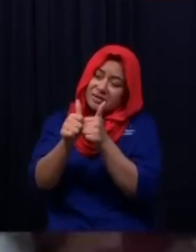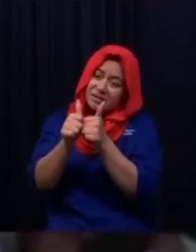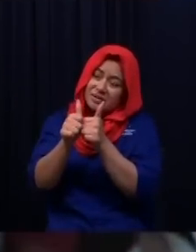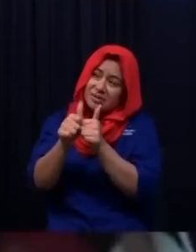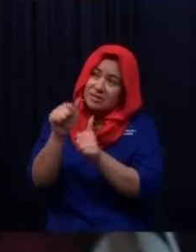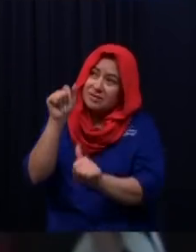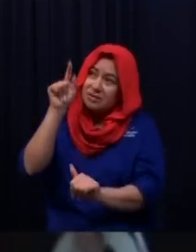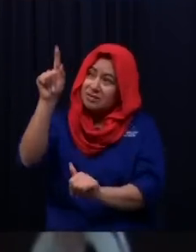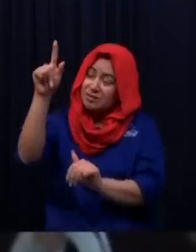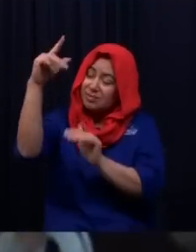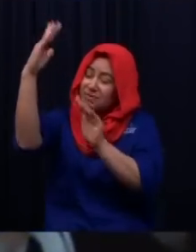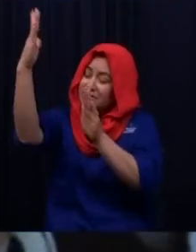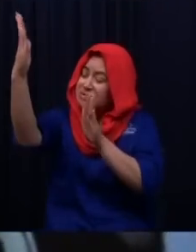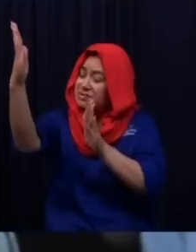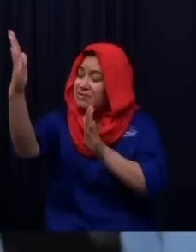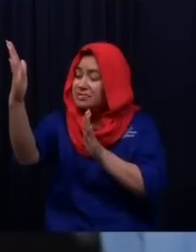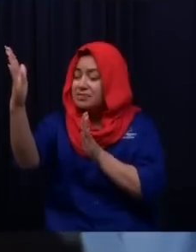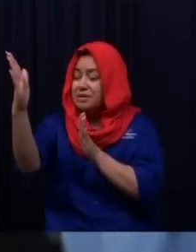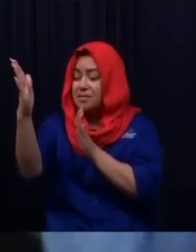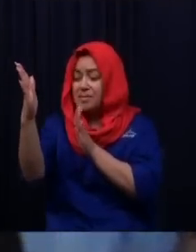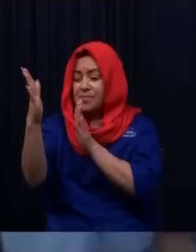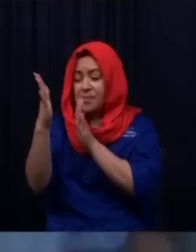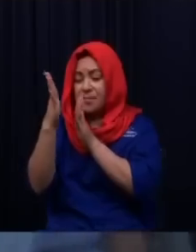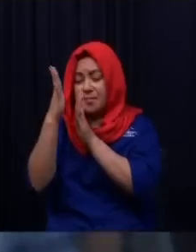morando en tu presencia,